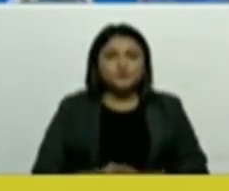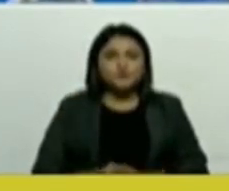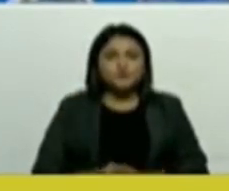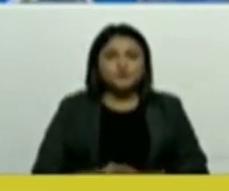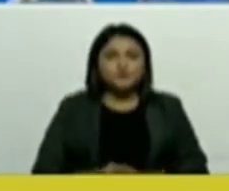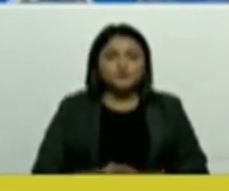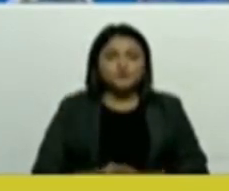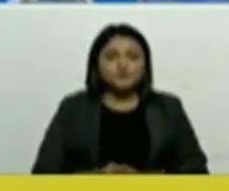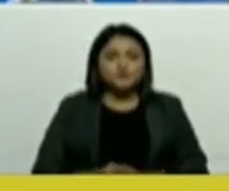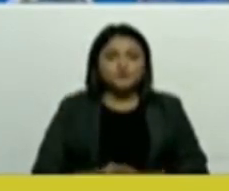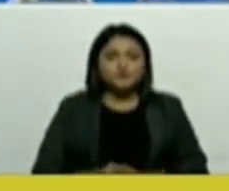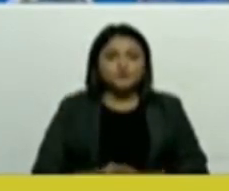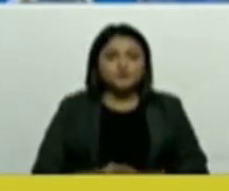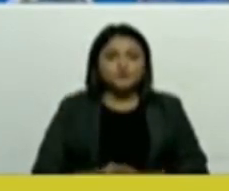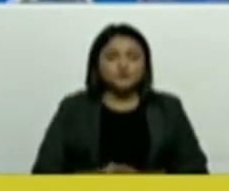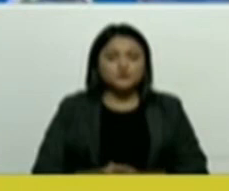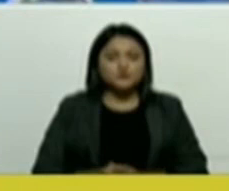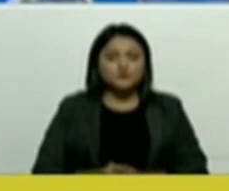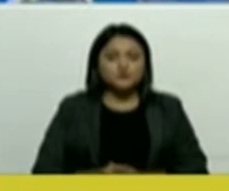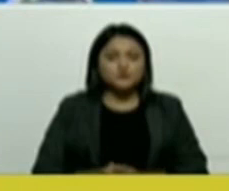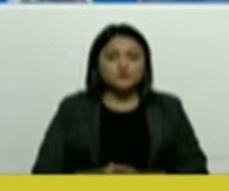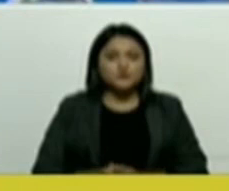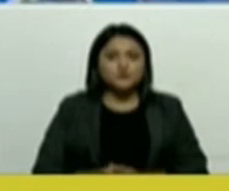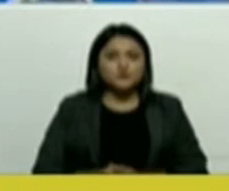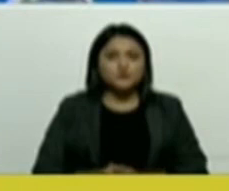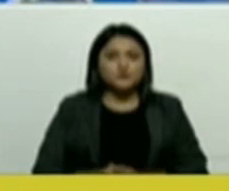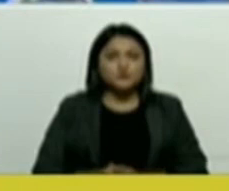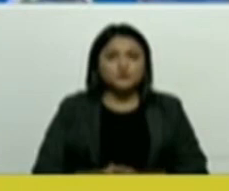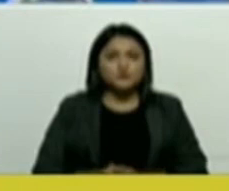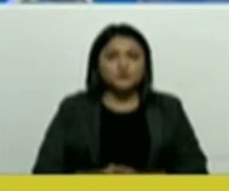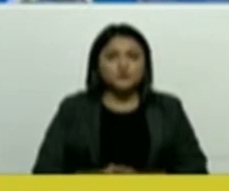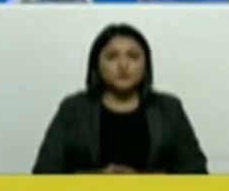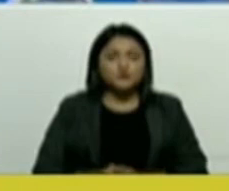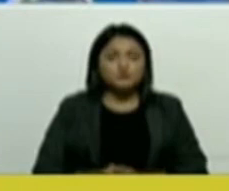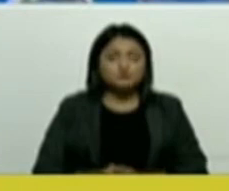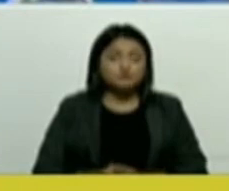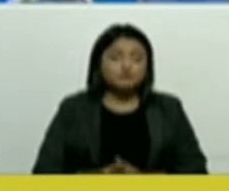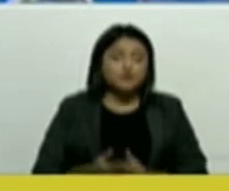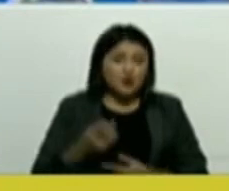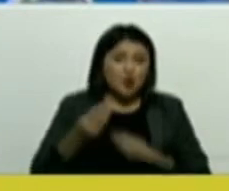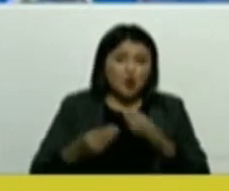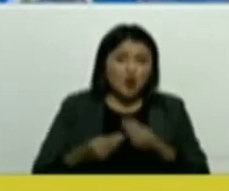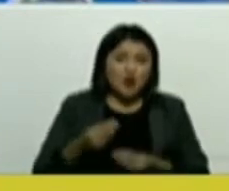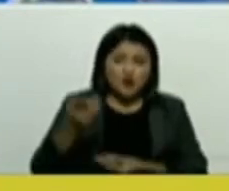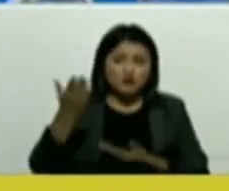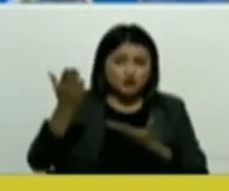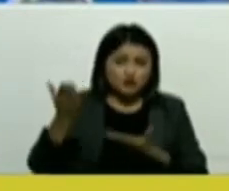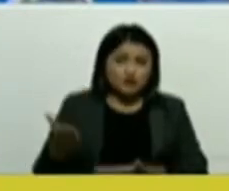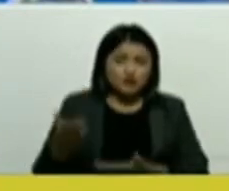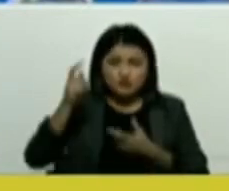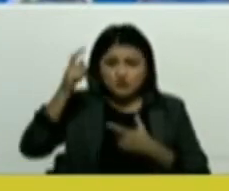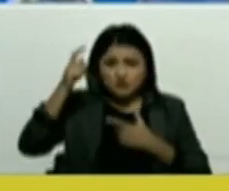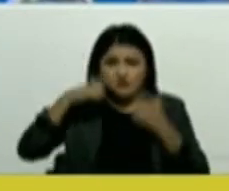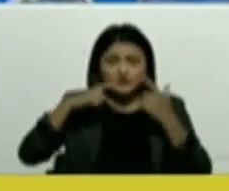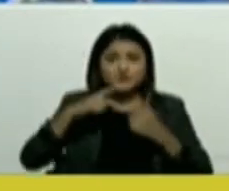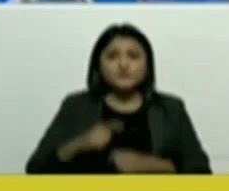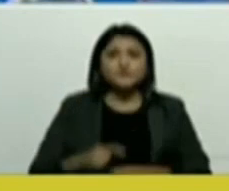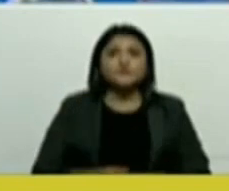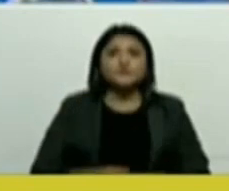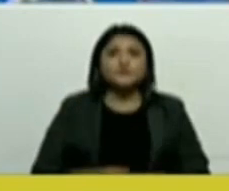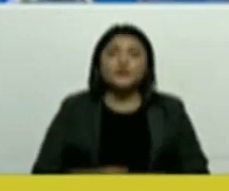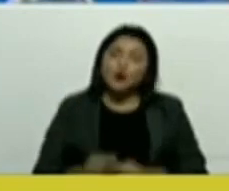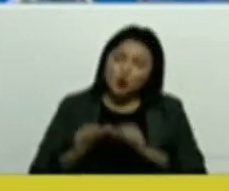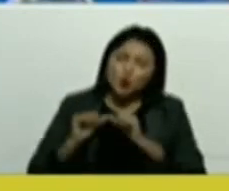The work of Hugo Chávez. La obra de Hugo Chávez